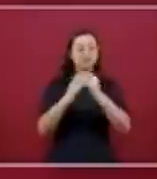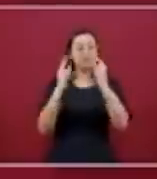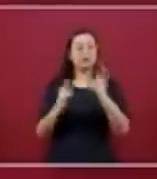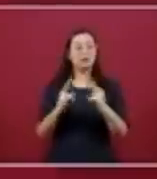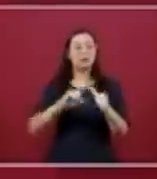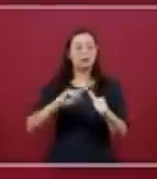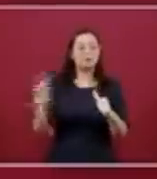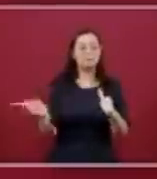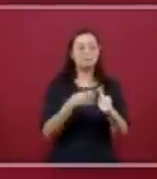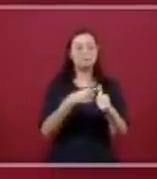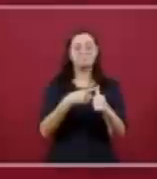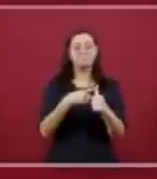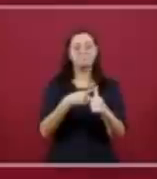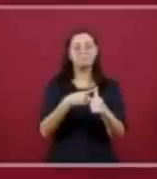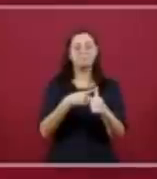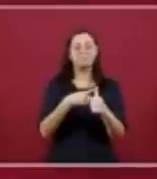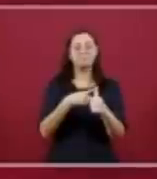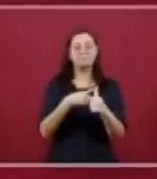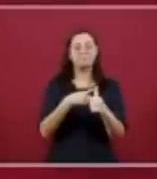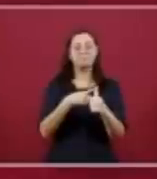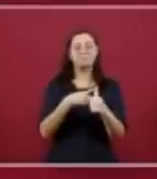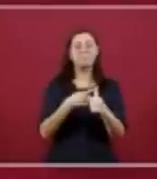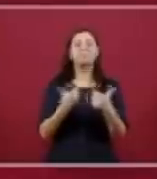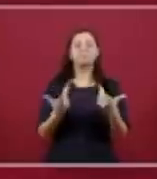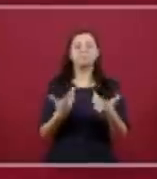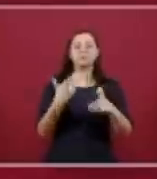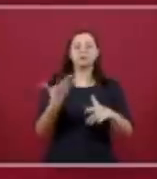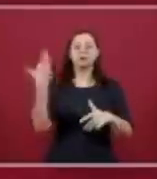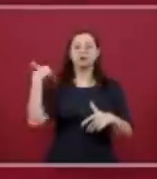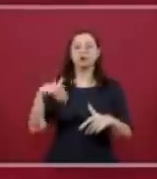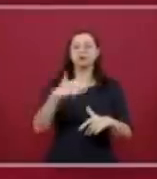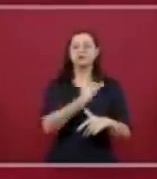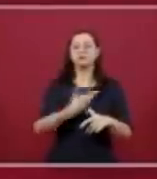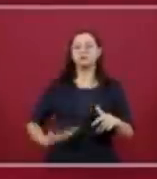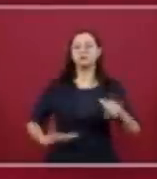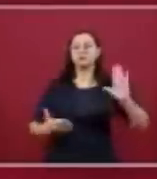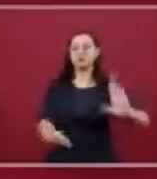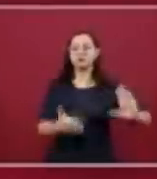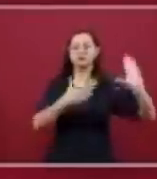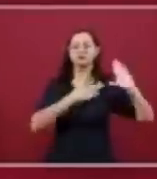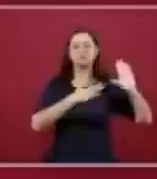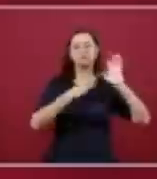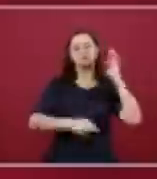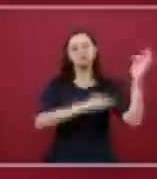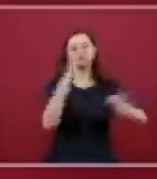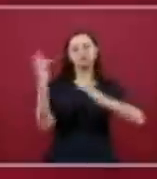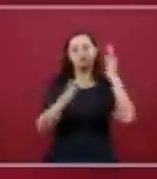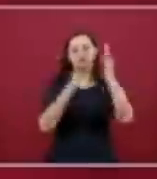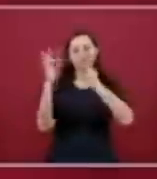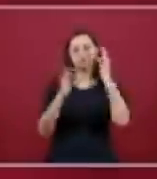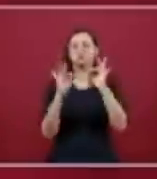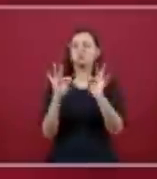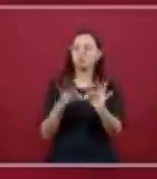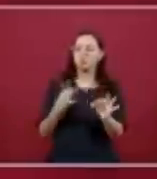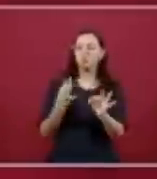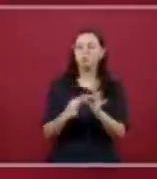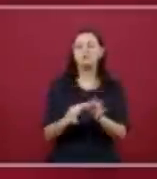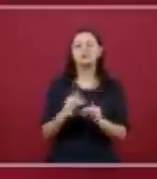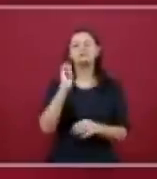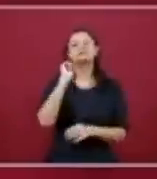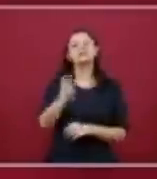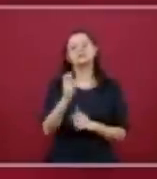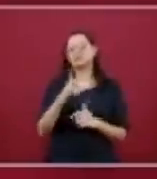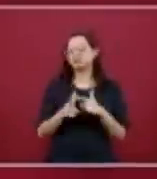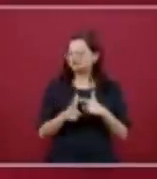cumplimiento a la promesa de campaña del presidente cuando era candidato de seguir haciéndolo